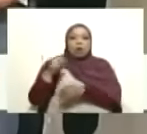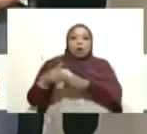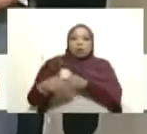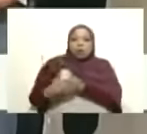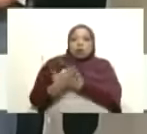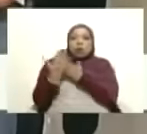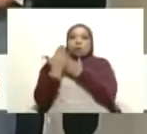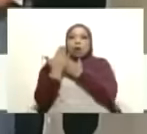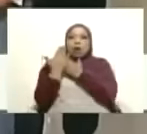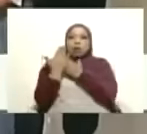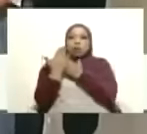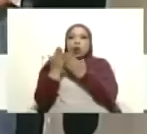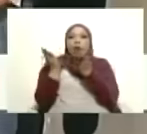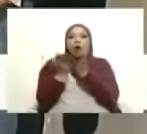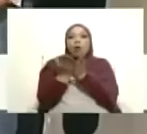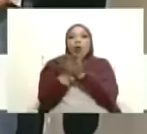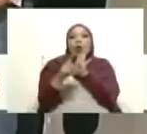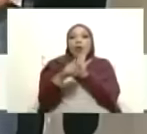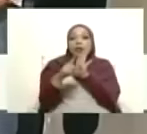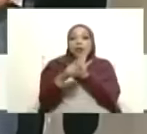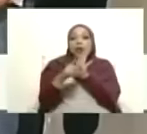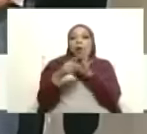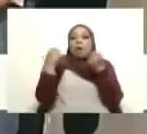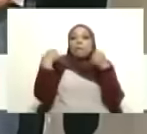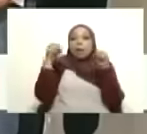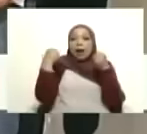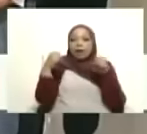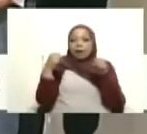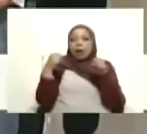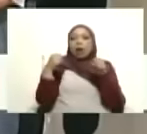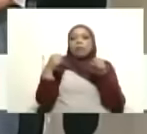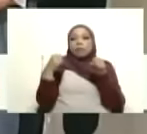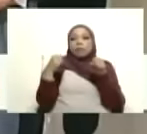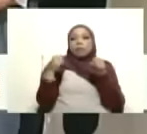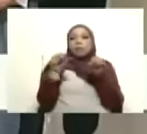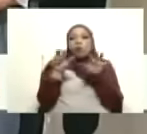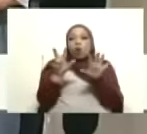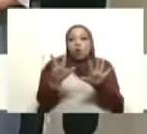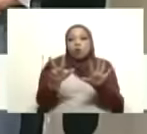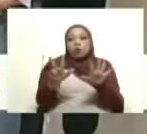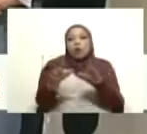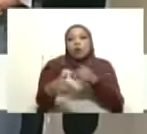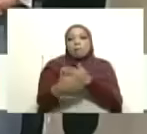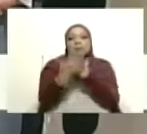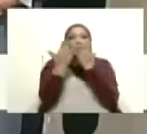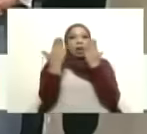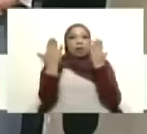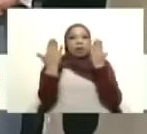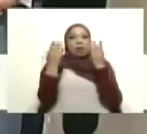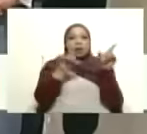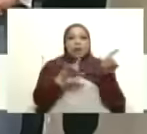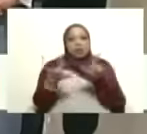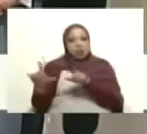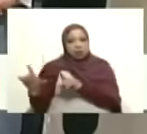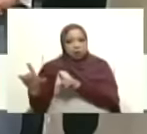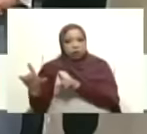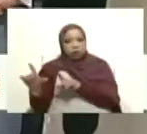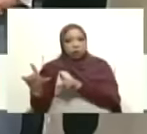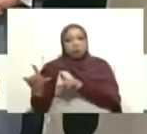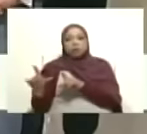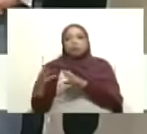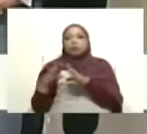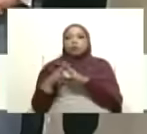temprano estuvieron presentes. Otra de las cosas es que ya a las 8 de la mañana estaban todas las